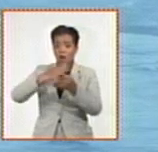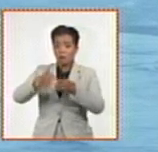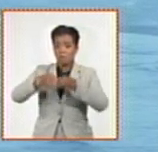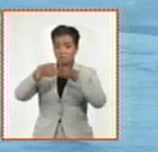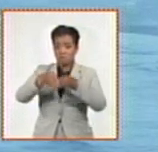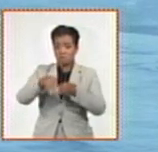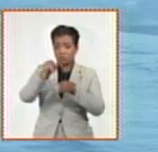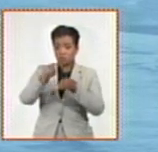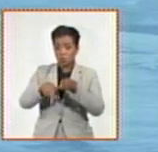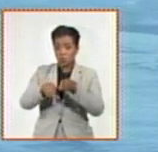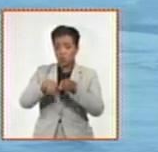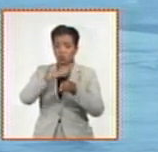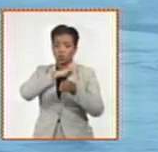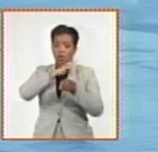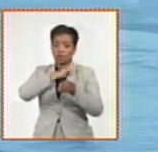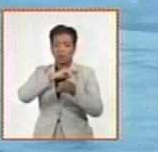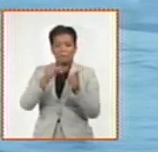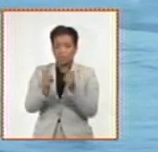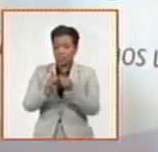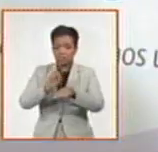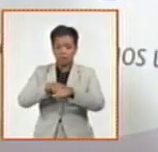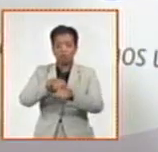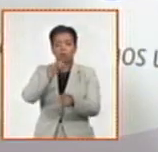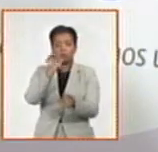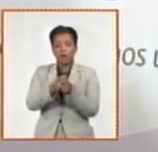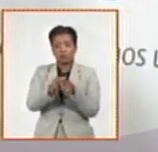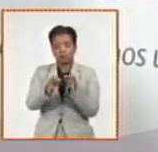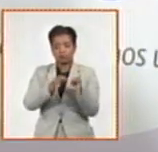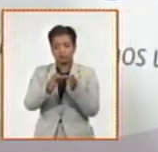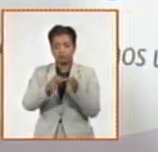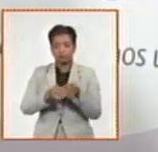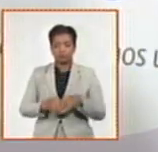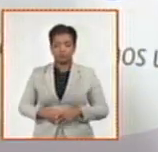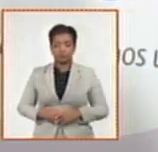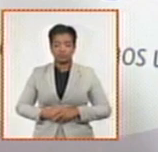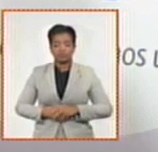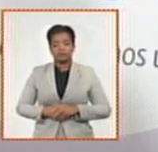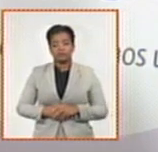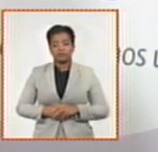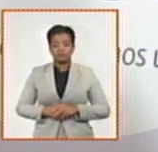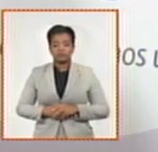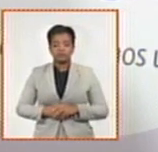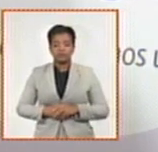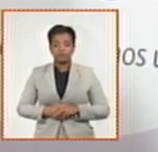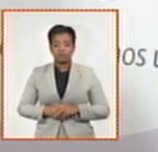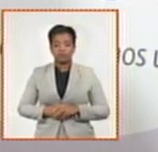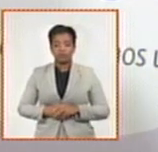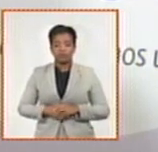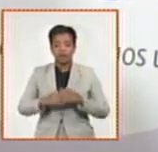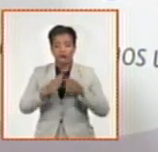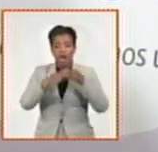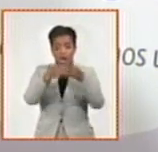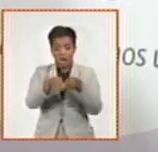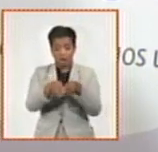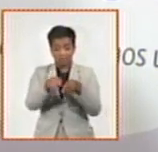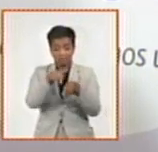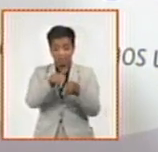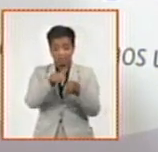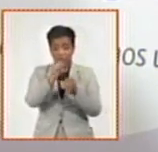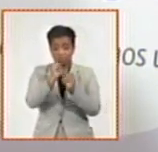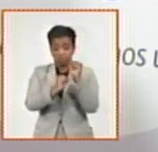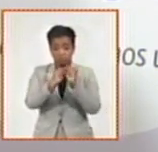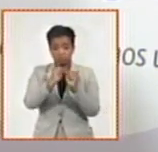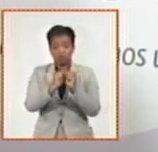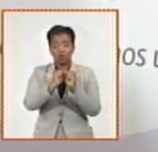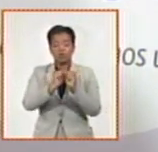equipo y la entrada en servicio. Esta potencia se entrega al sistema eléctrico, no particularmente a una región del